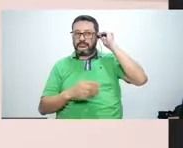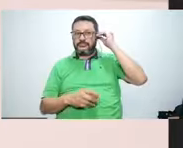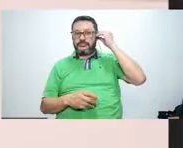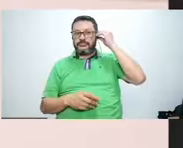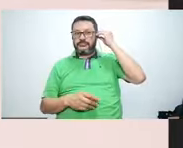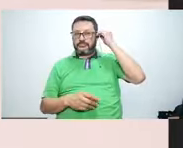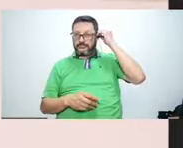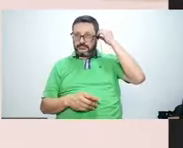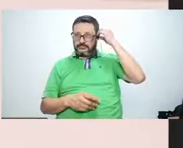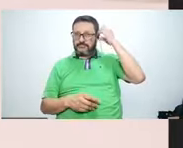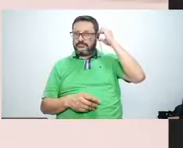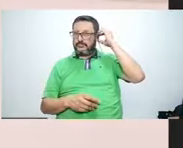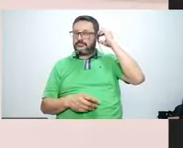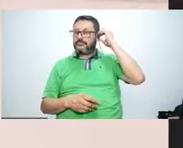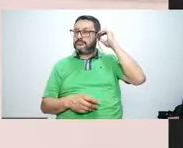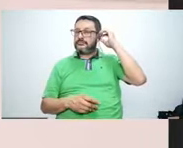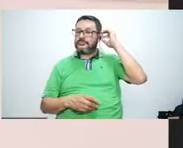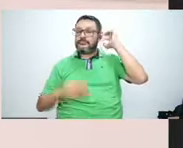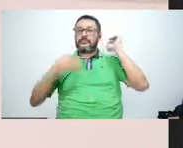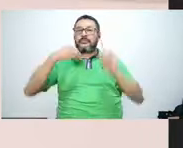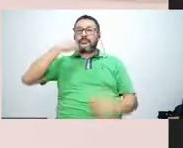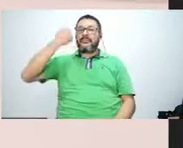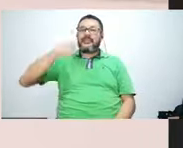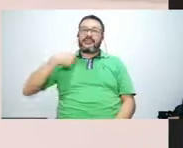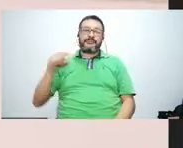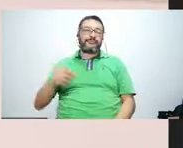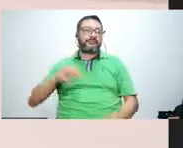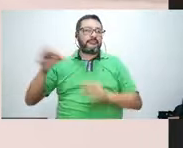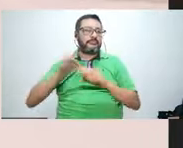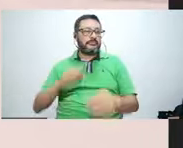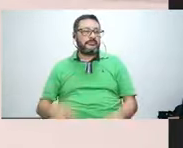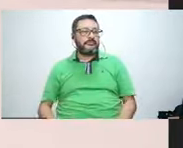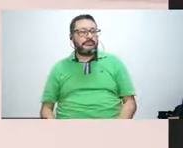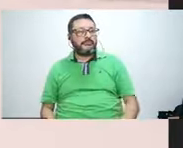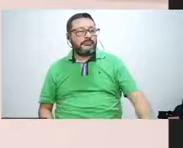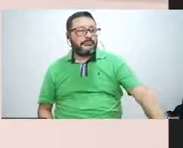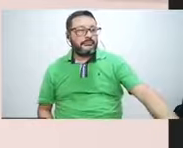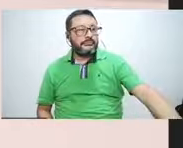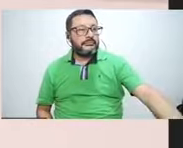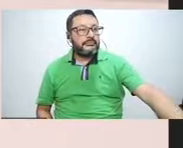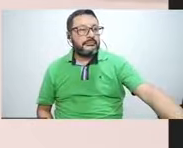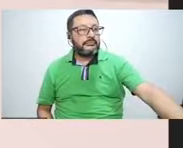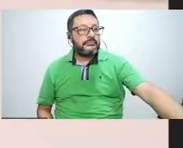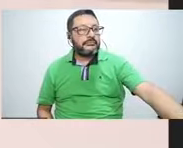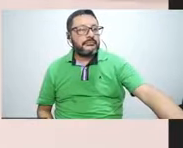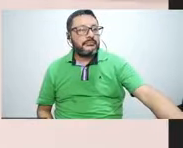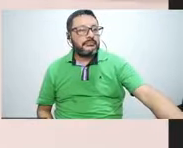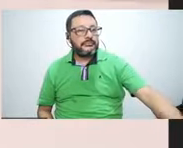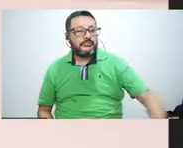mucho mayor que ellas, les ayudo en esa parte de manejo del estrés, de ansiedad, las apoyo